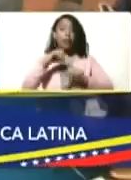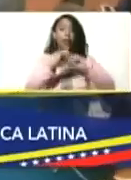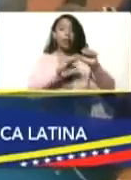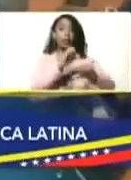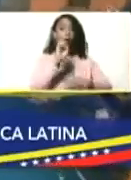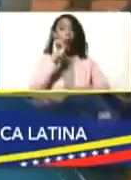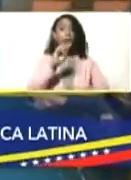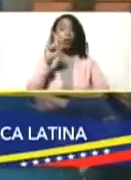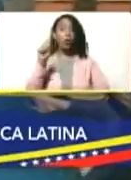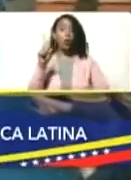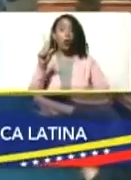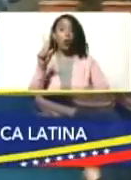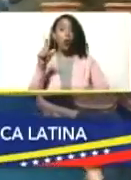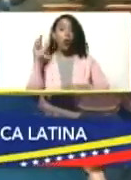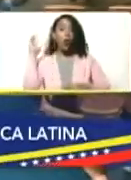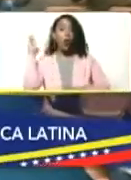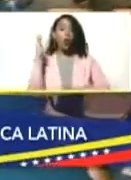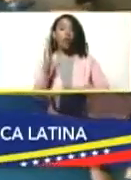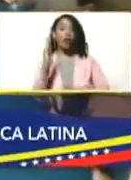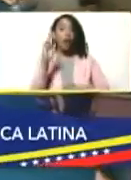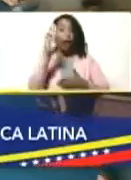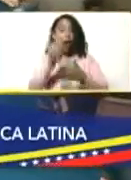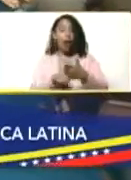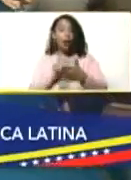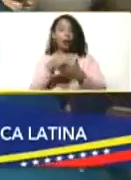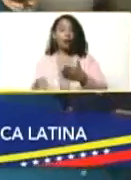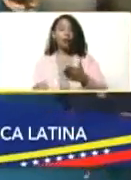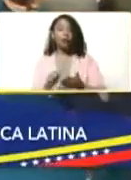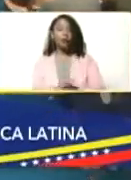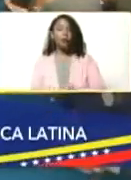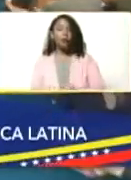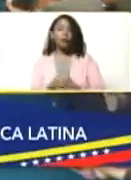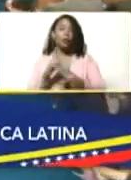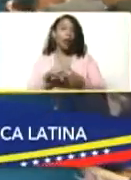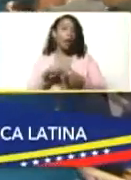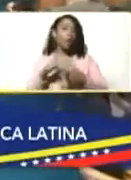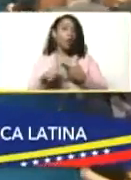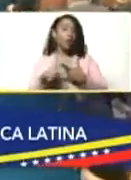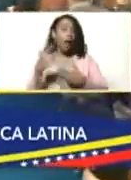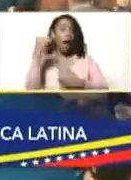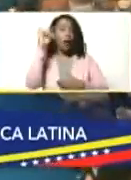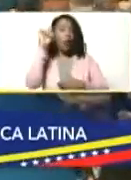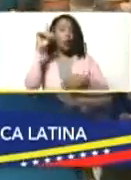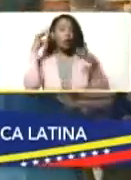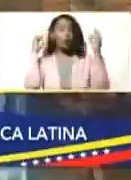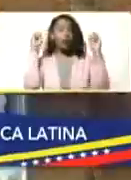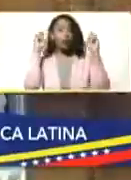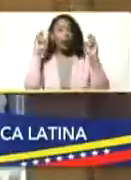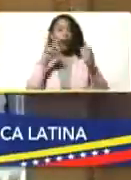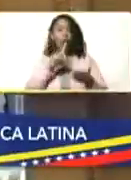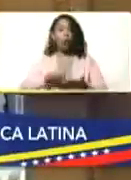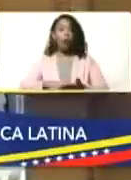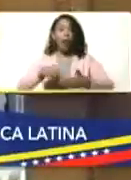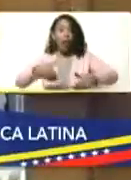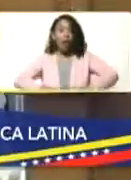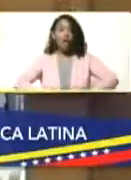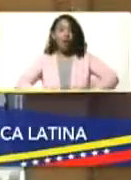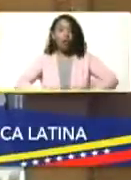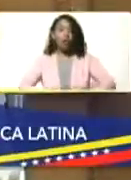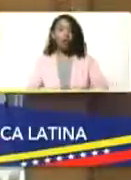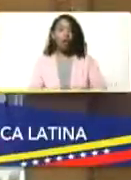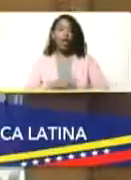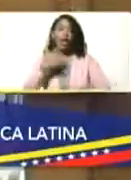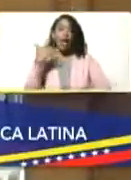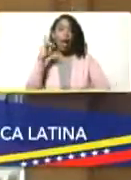XXI, lo que viene es la extinción. Y entonces tenemos un papel que cumplir, un esfuerzo que